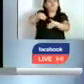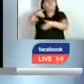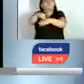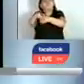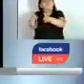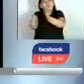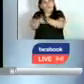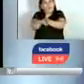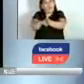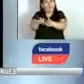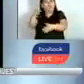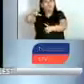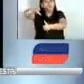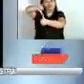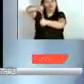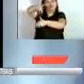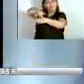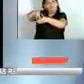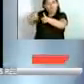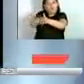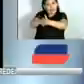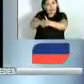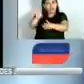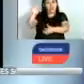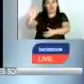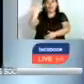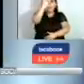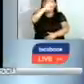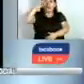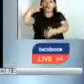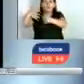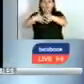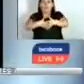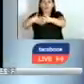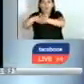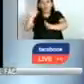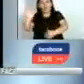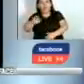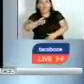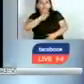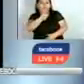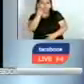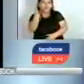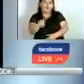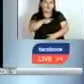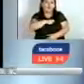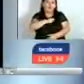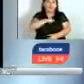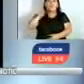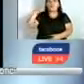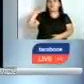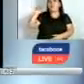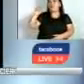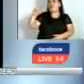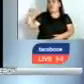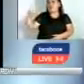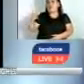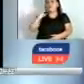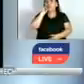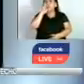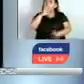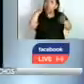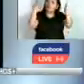y de representación en el Parlamento Centroamericano. El gobierno de los Estados Unidos, a través del portavoz del Departamento de Estado, Ned Price, ha manifestado